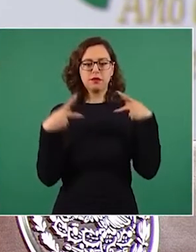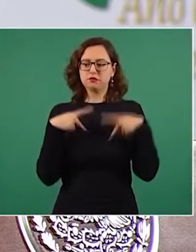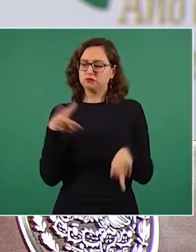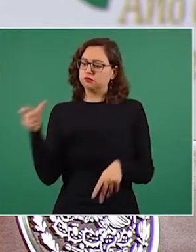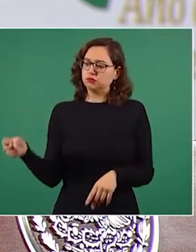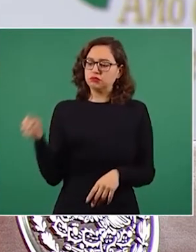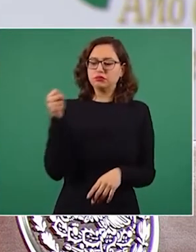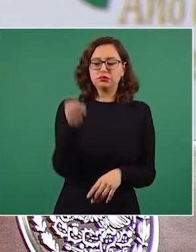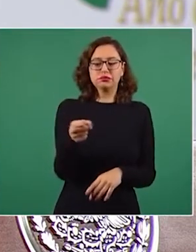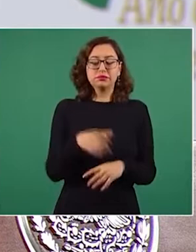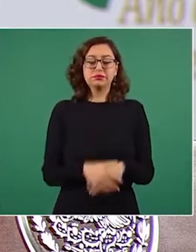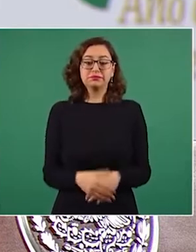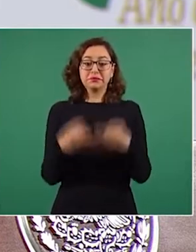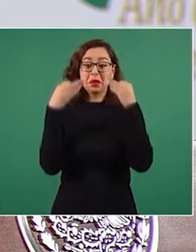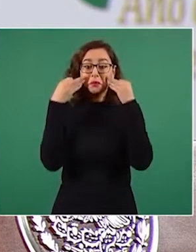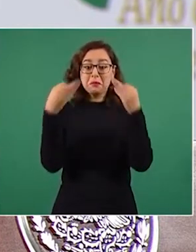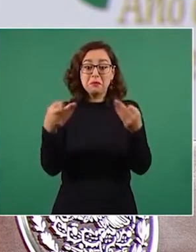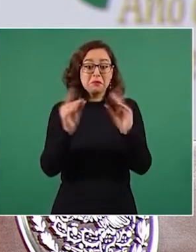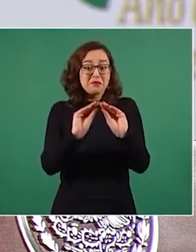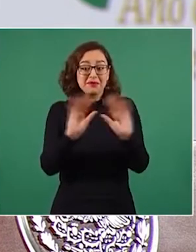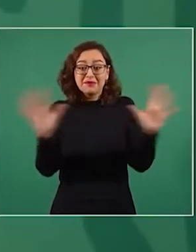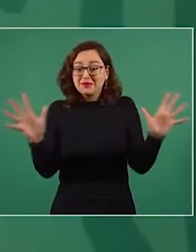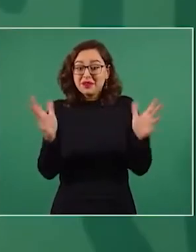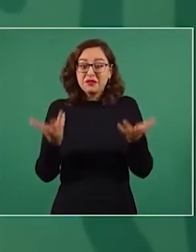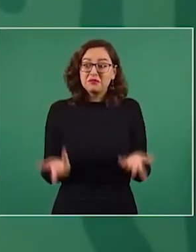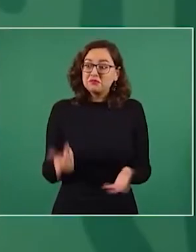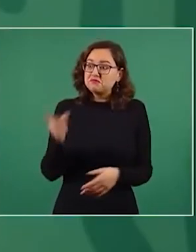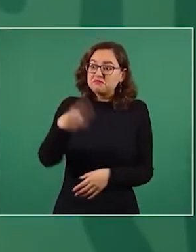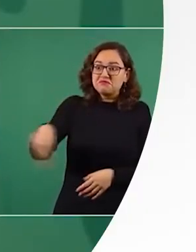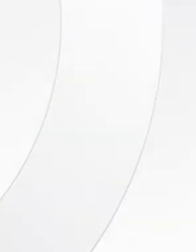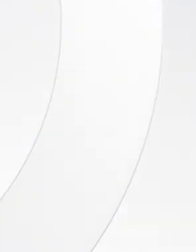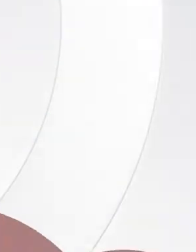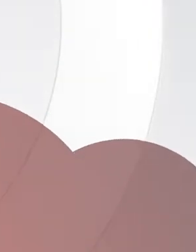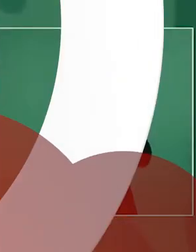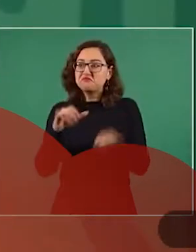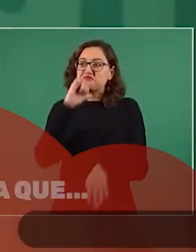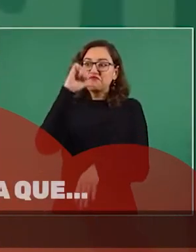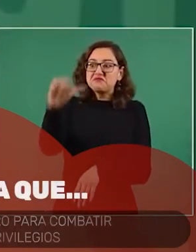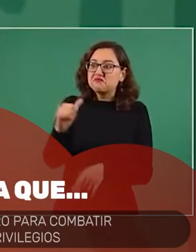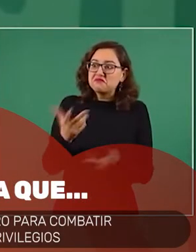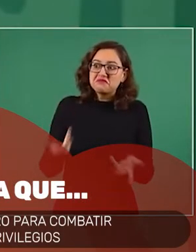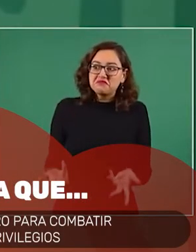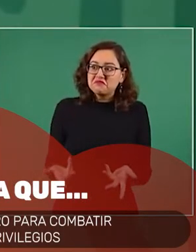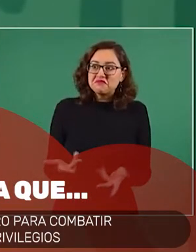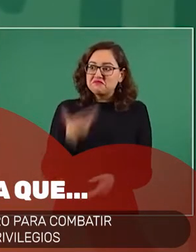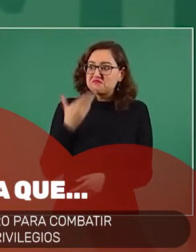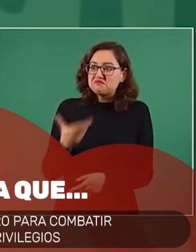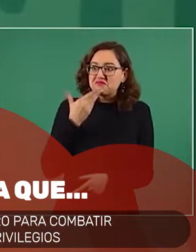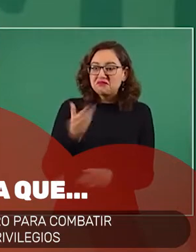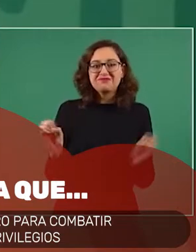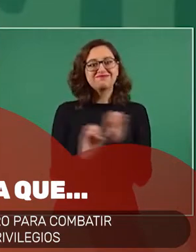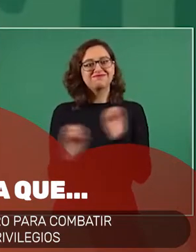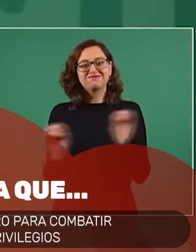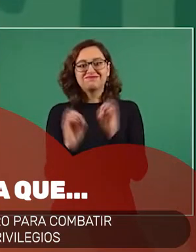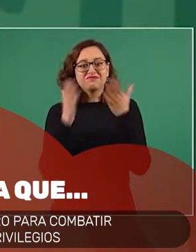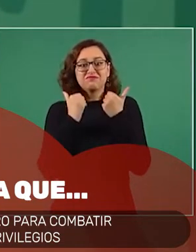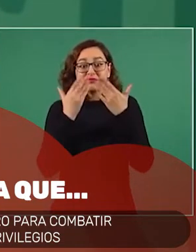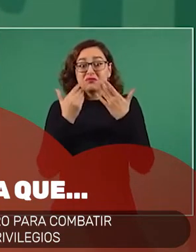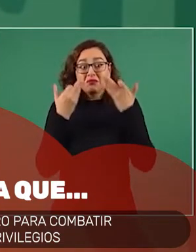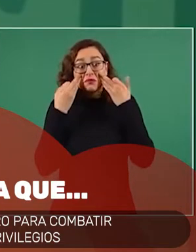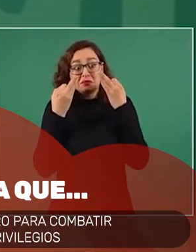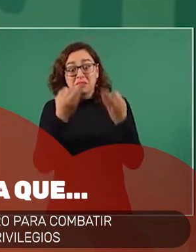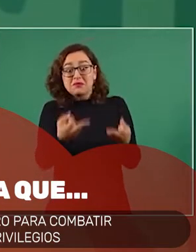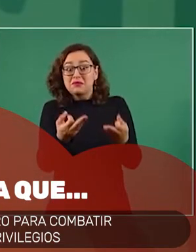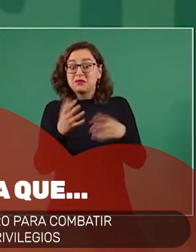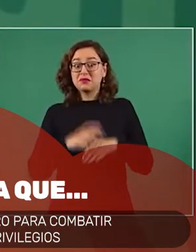evidente que no hay buenos resultados. El presidente Andrés Manuel López Obrador reiteró la importancia de aprobar una ley